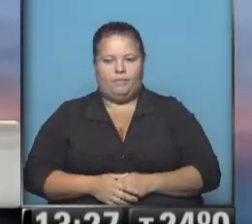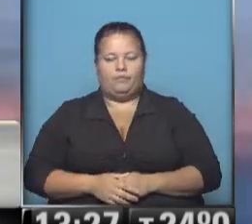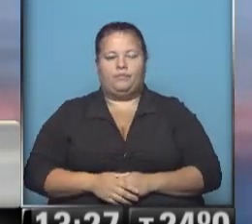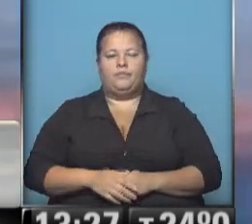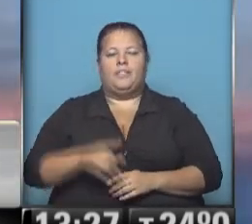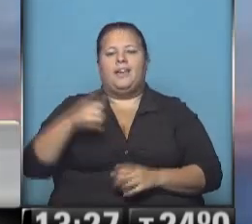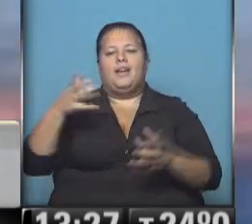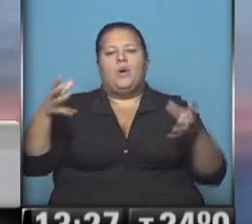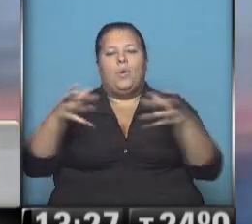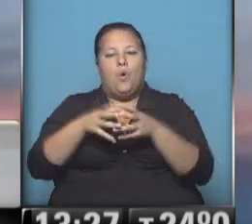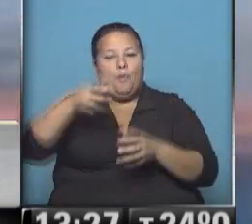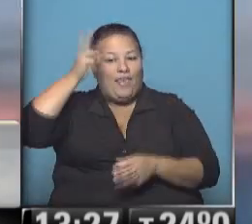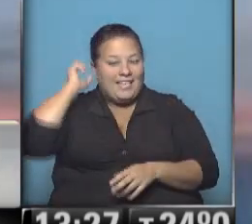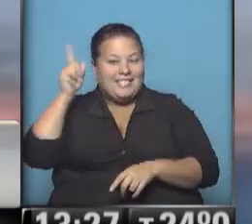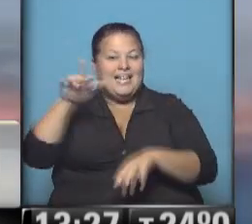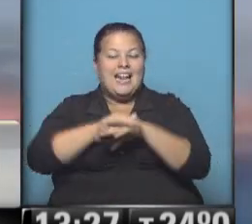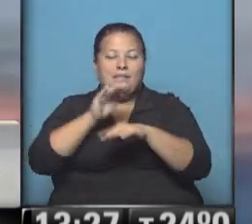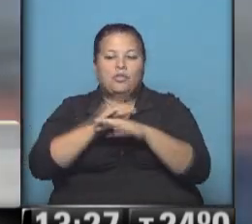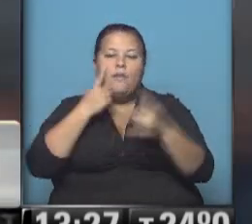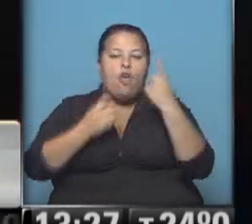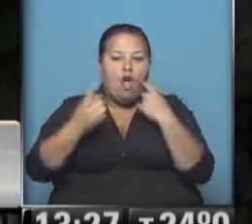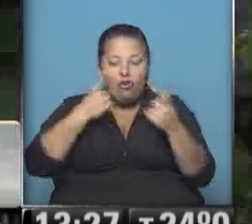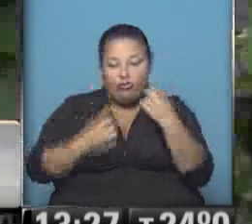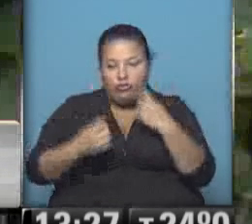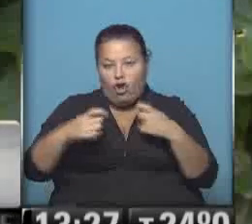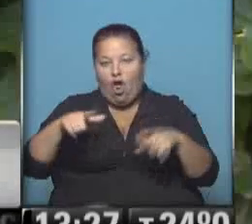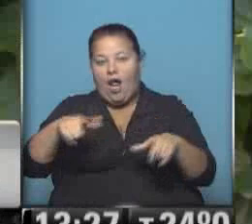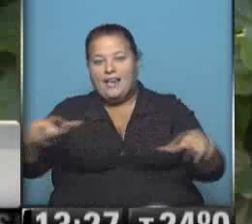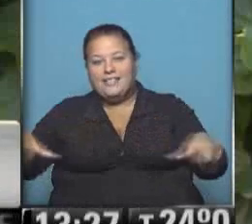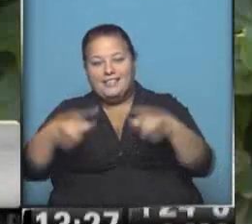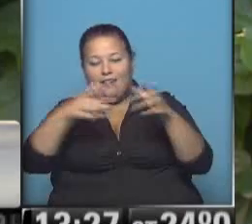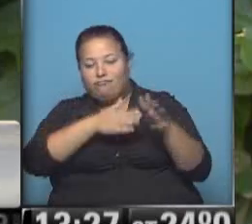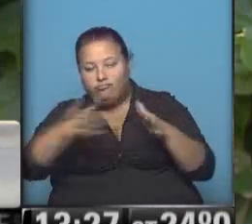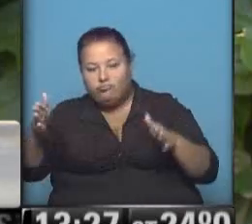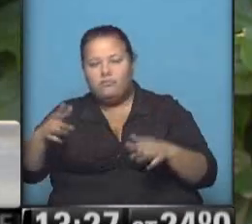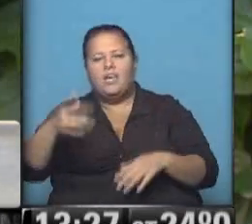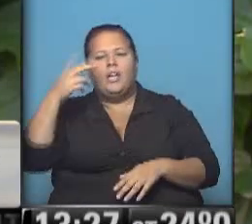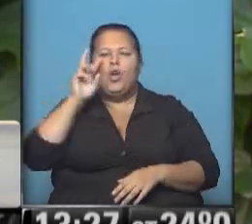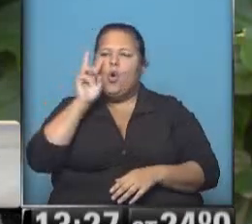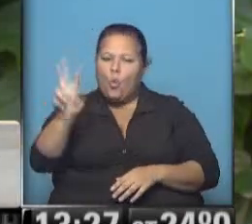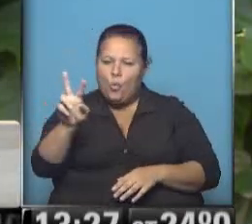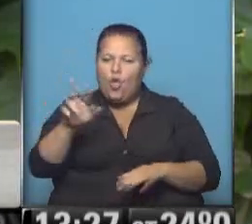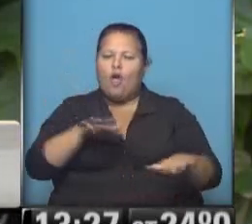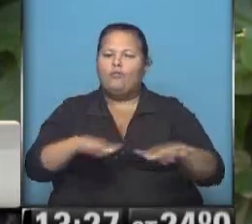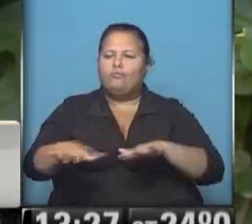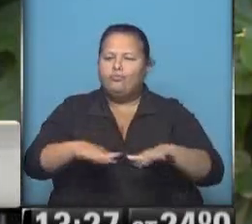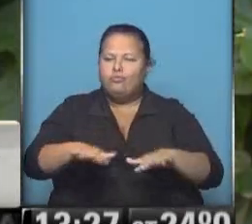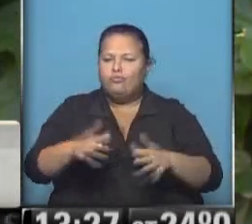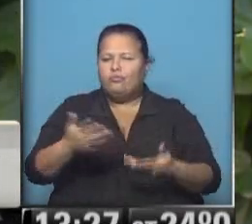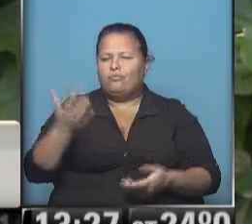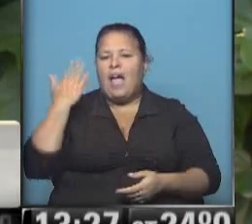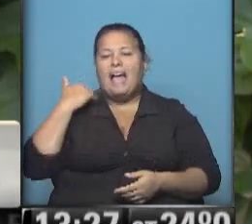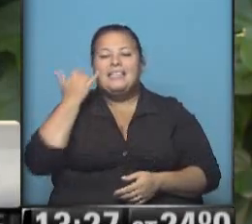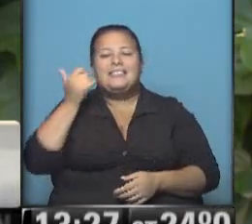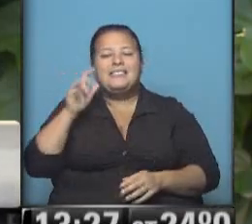que es el organismo chileno encargado de monitorear el este tipo de procesos había visto una actividad sísmica anómala O sea ya el